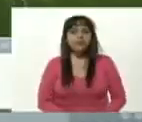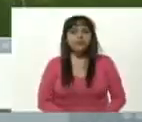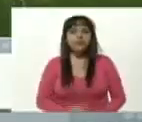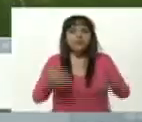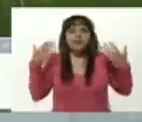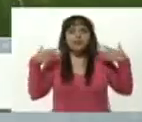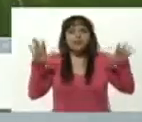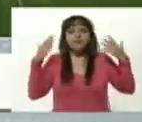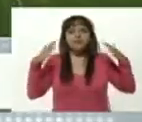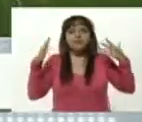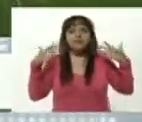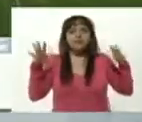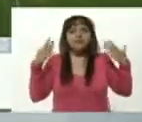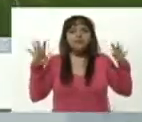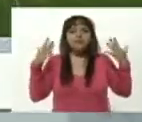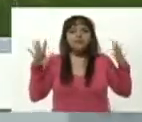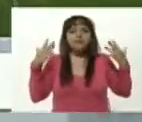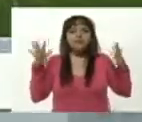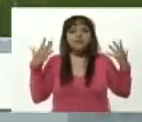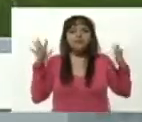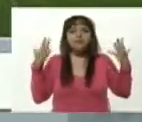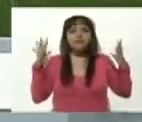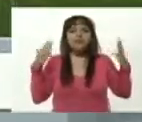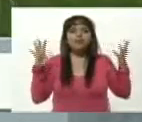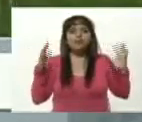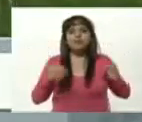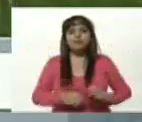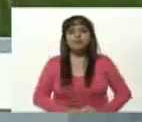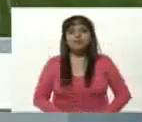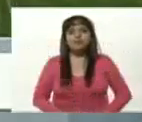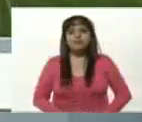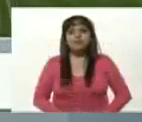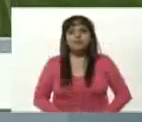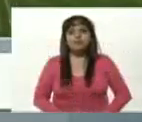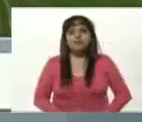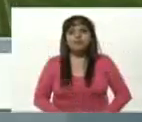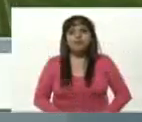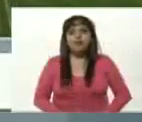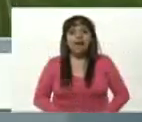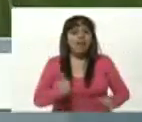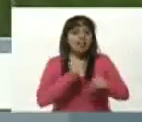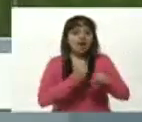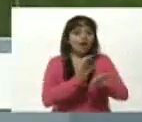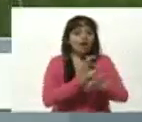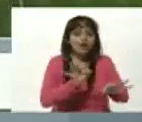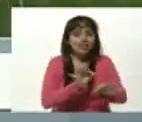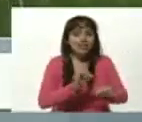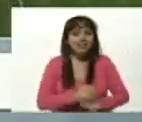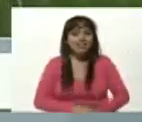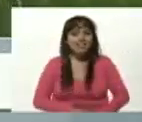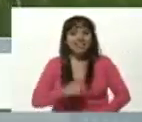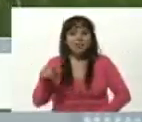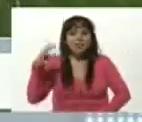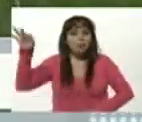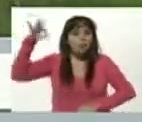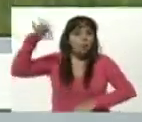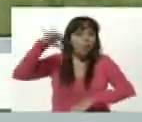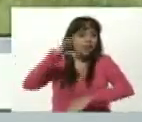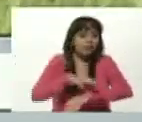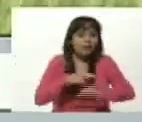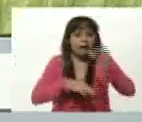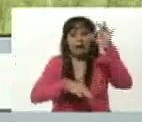Al trabajo no le gana nadie. Y a los mosquitos tampoco. Nos llegaron los mosquitos,